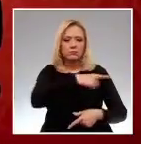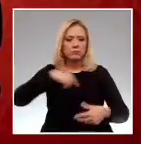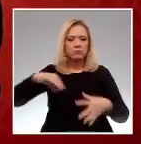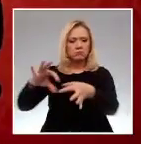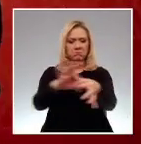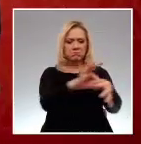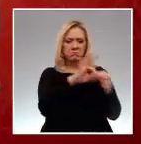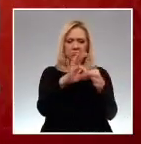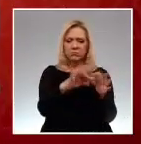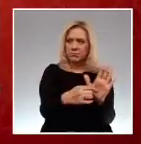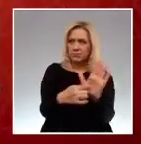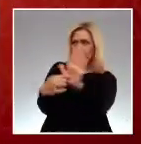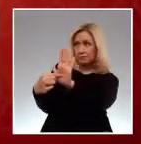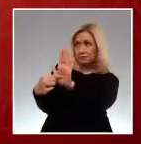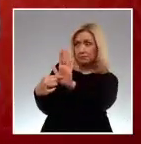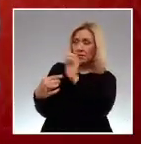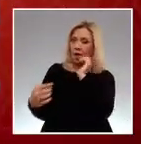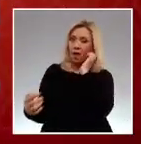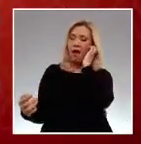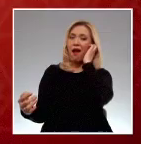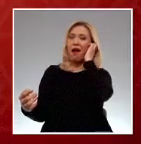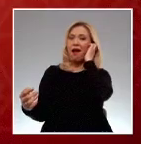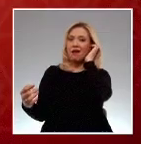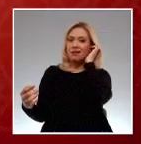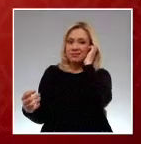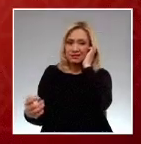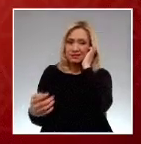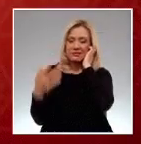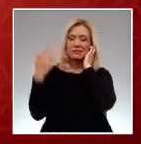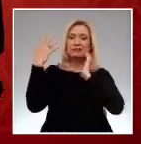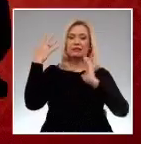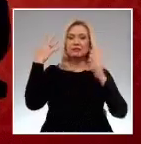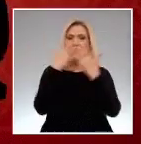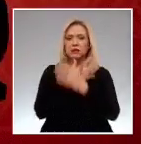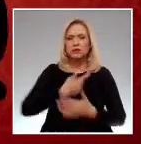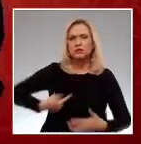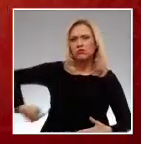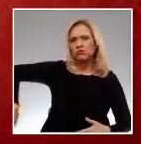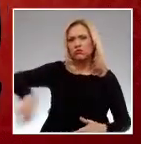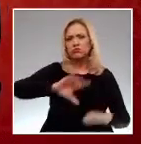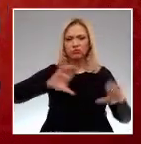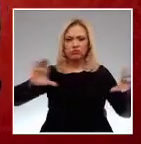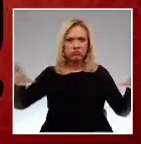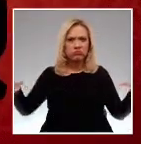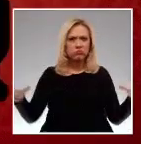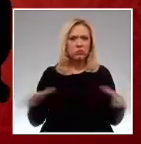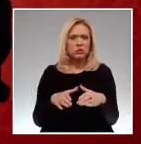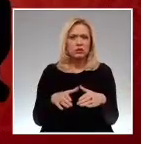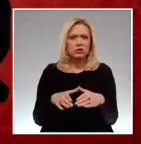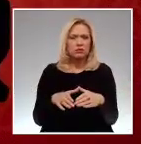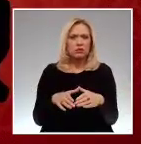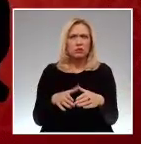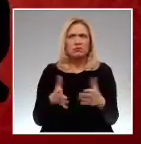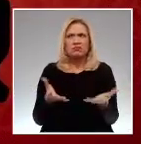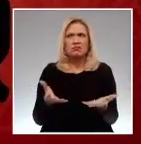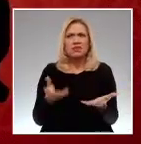en el Poder Judicial una capacitación de integración, o yo no sé cómo se llame, pero